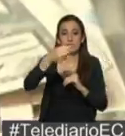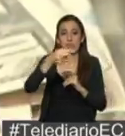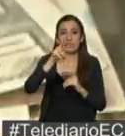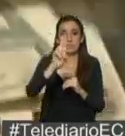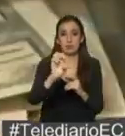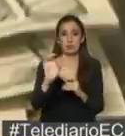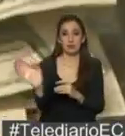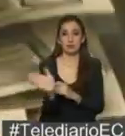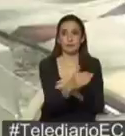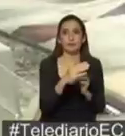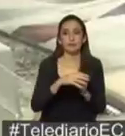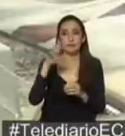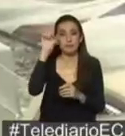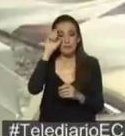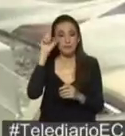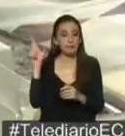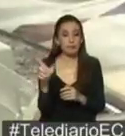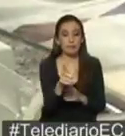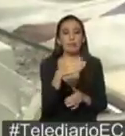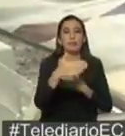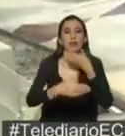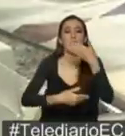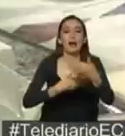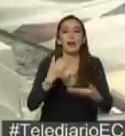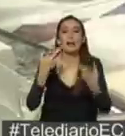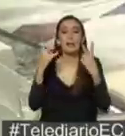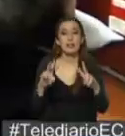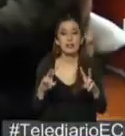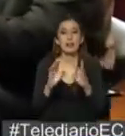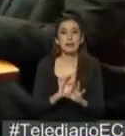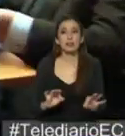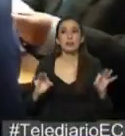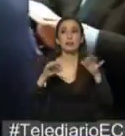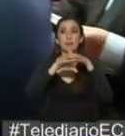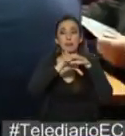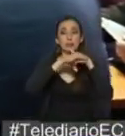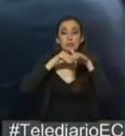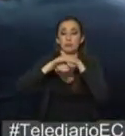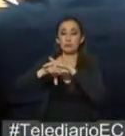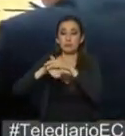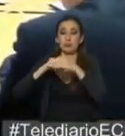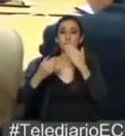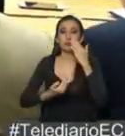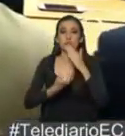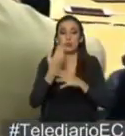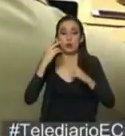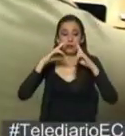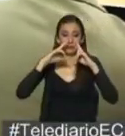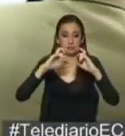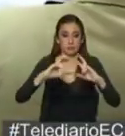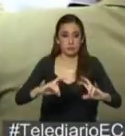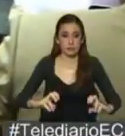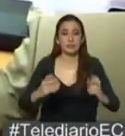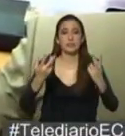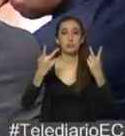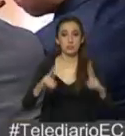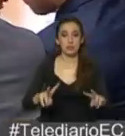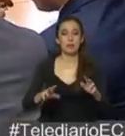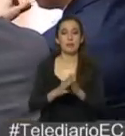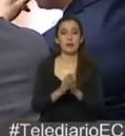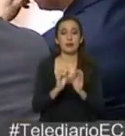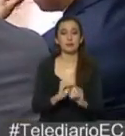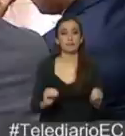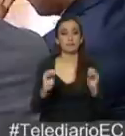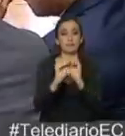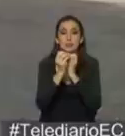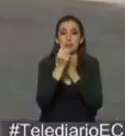La fiscal Diana Salazar además advirtió que del caso Sobornos se desprenderán nuevas investigaciones. Olga Velasco,